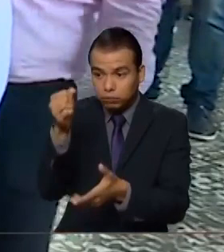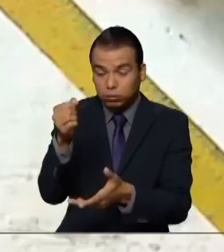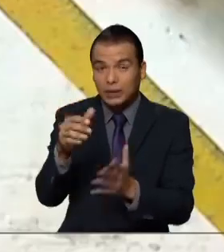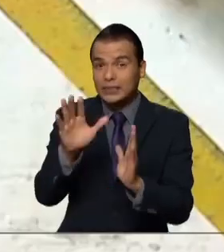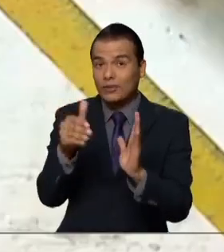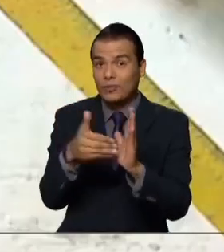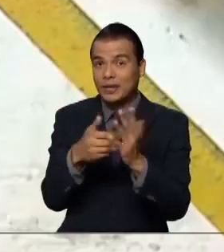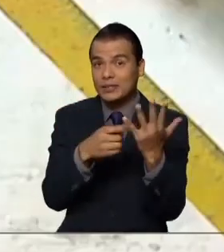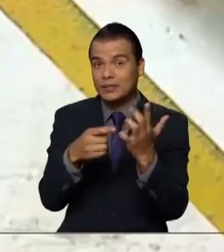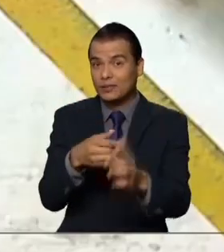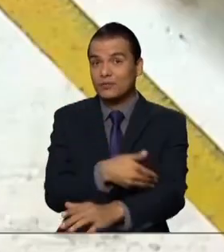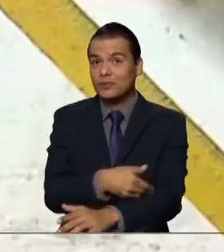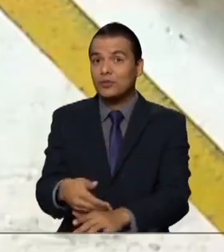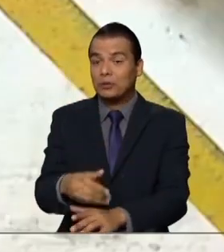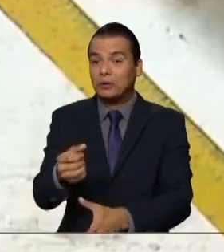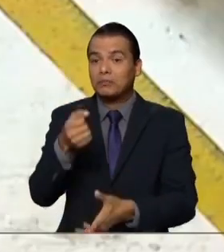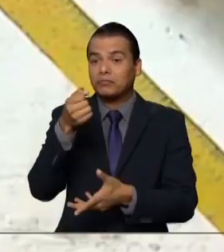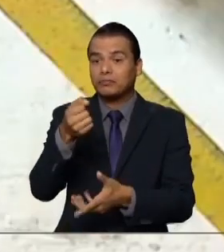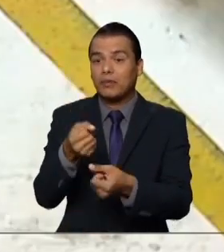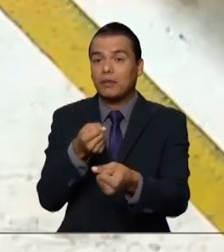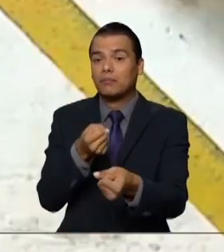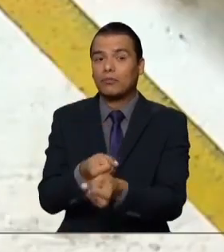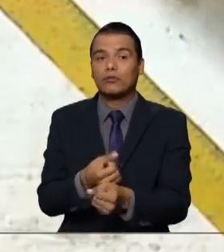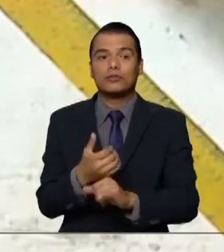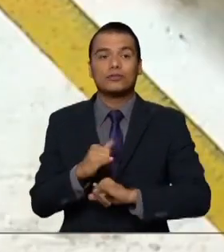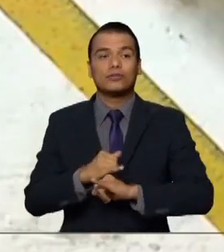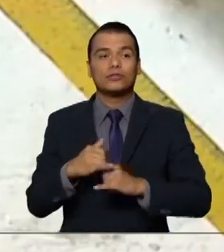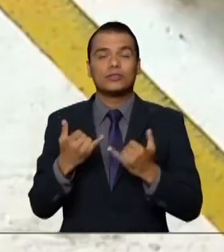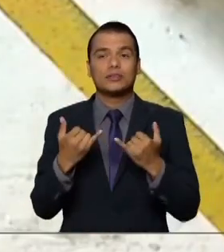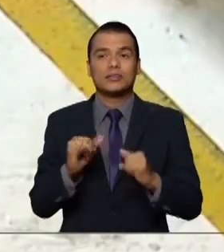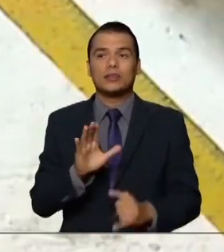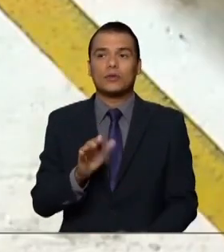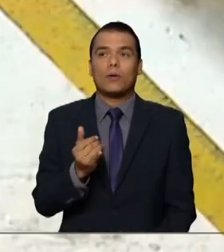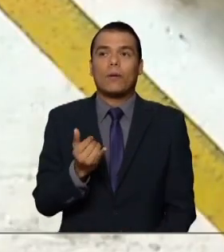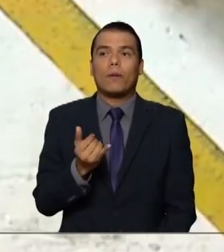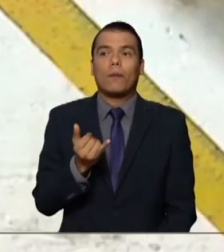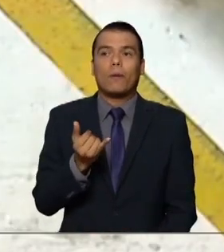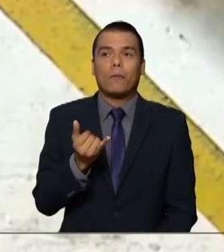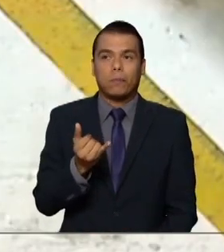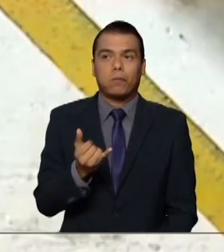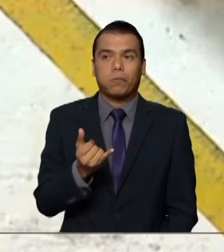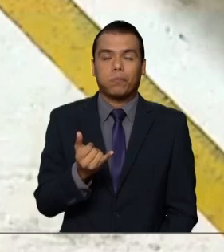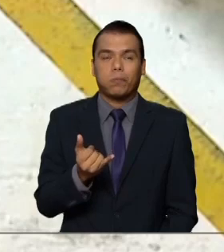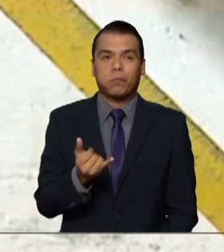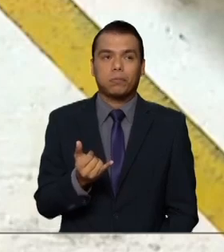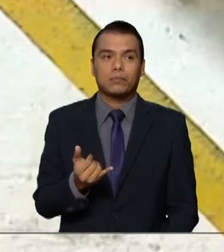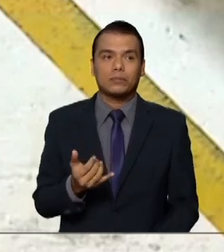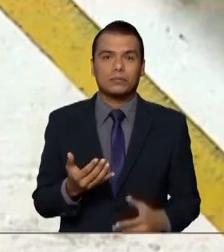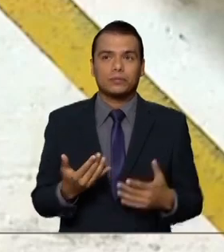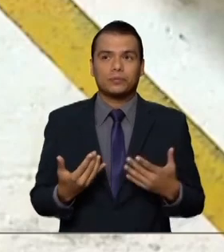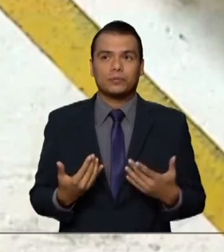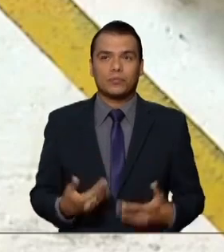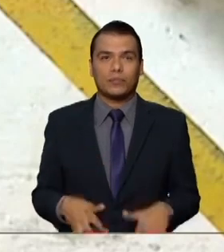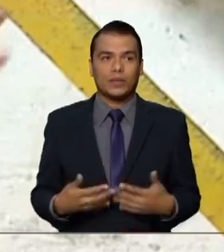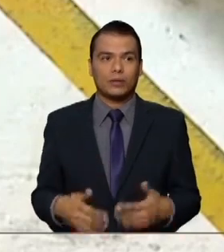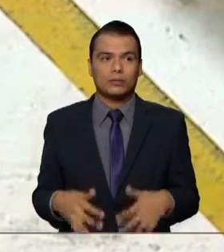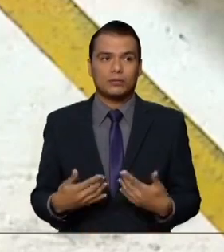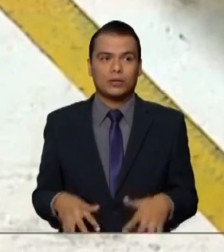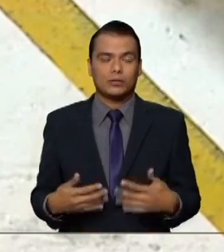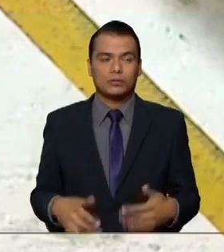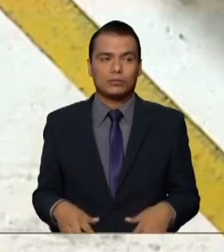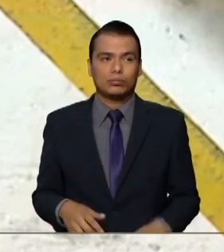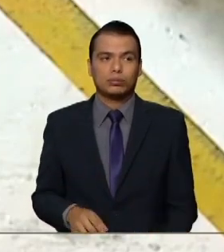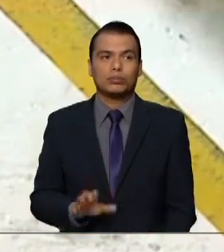El 90% de los casos son negocios que necesitaban algunos implementos más para